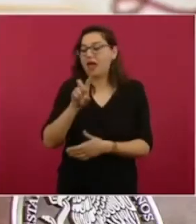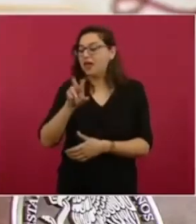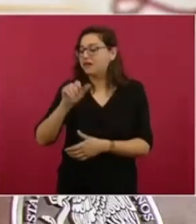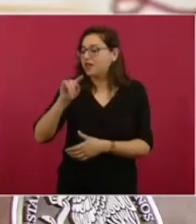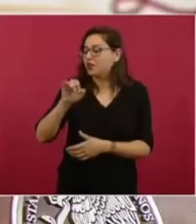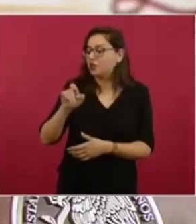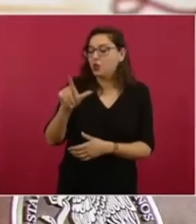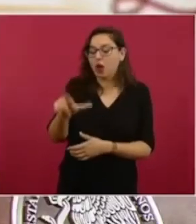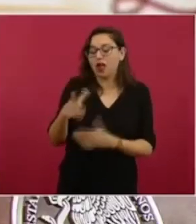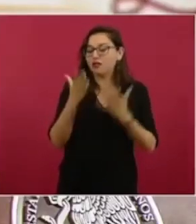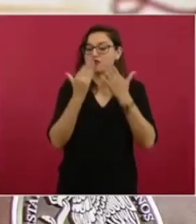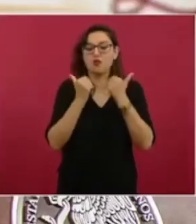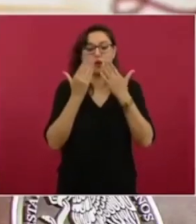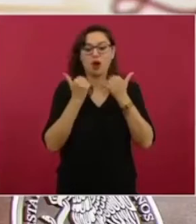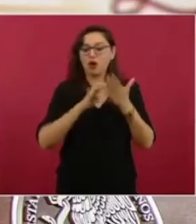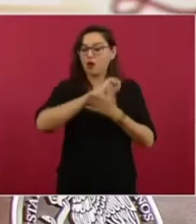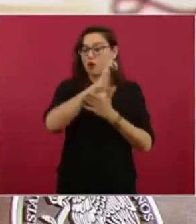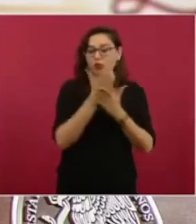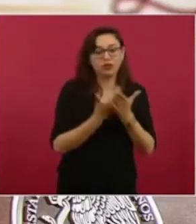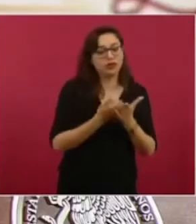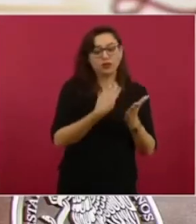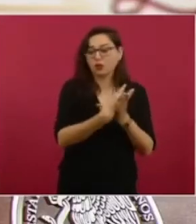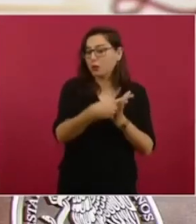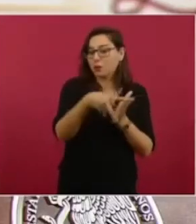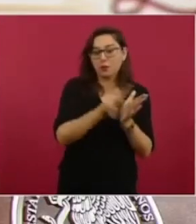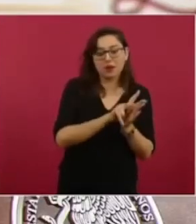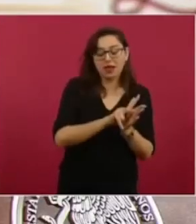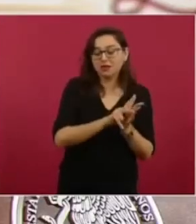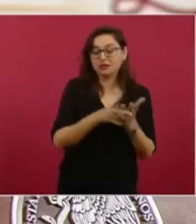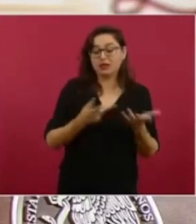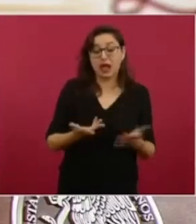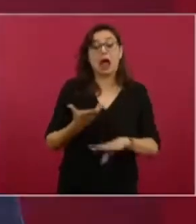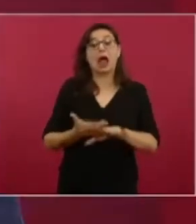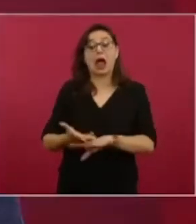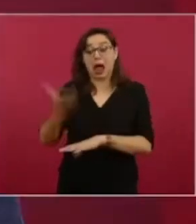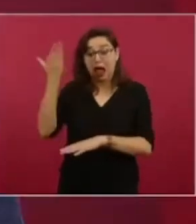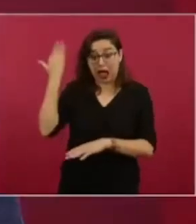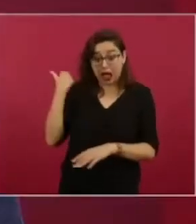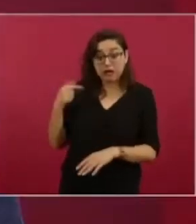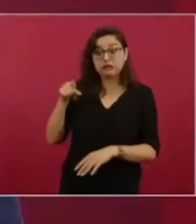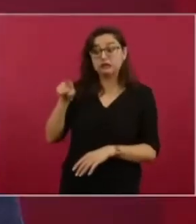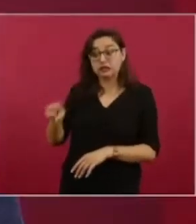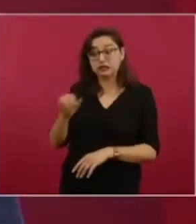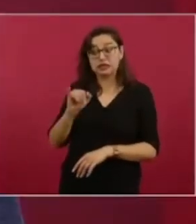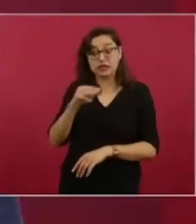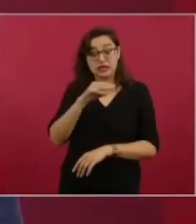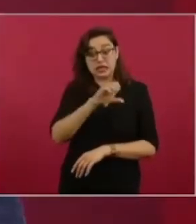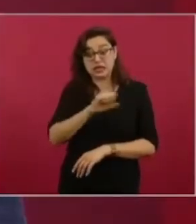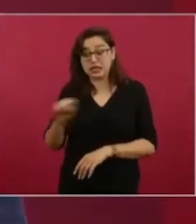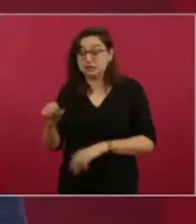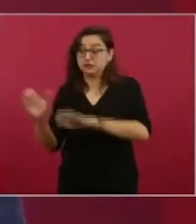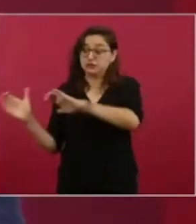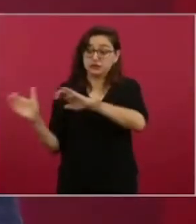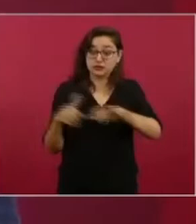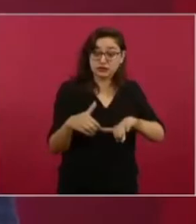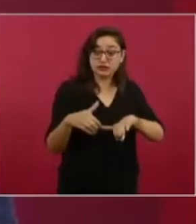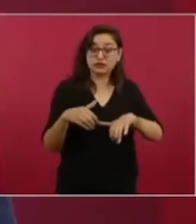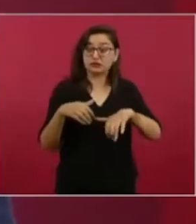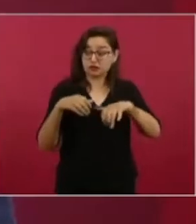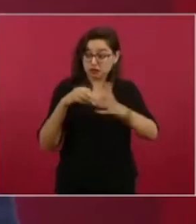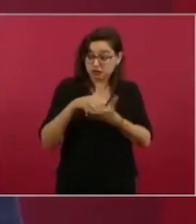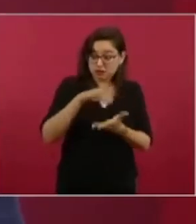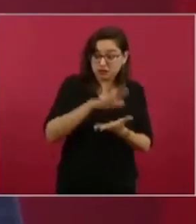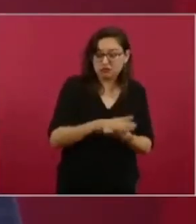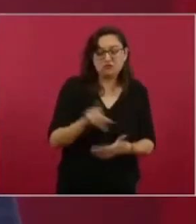al señor en especial, de que fuese incorporado al Seguro Social, pero no hay constancia hasta ahora